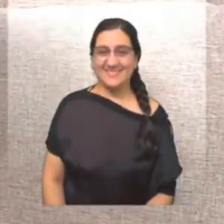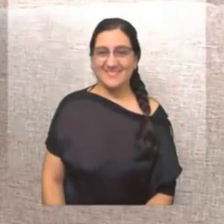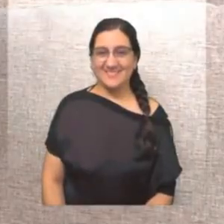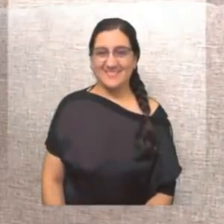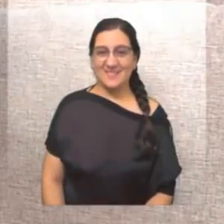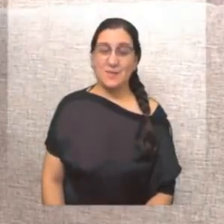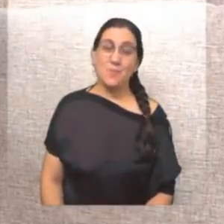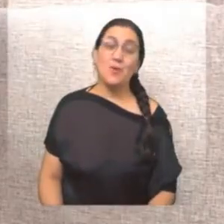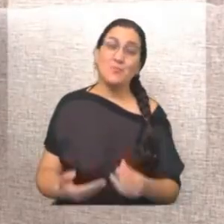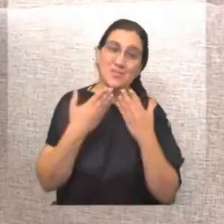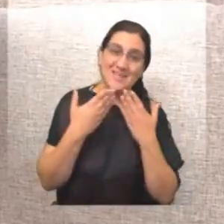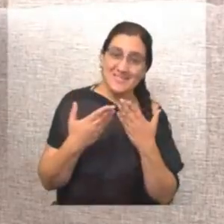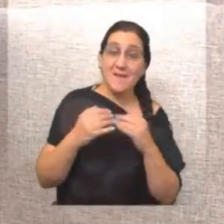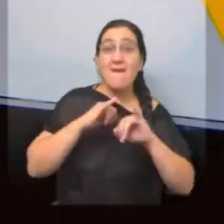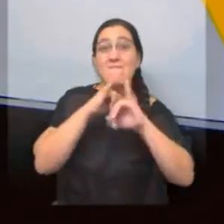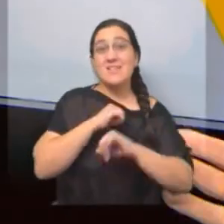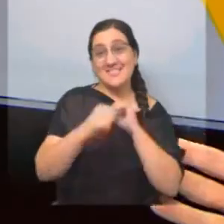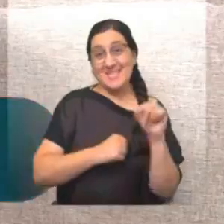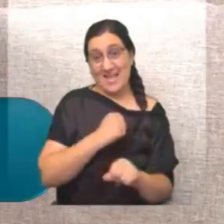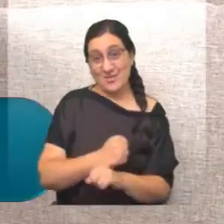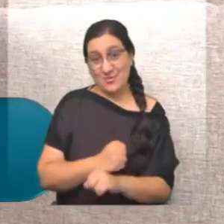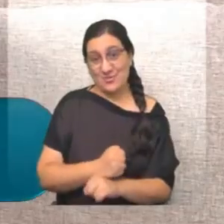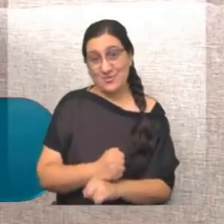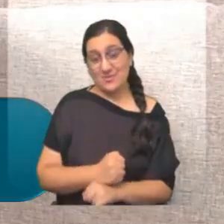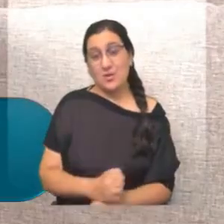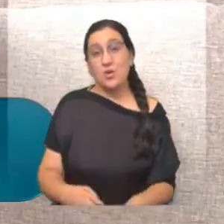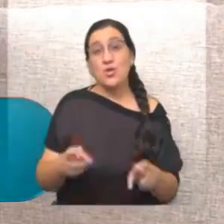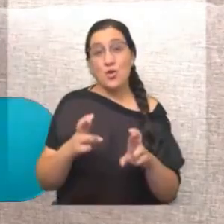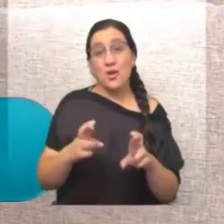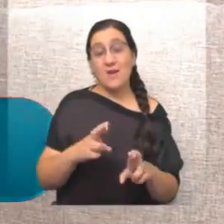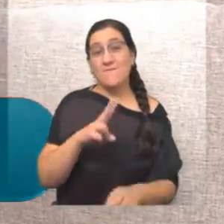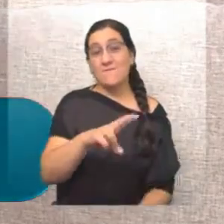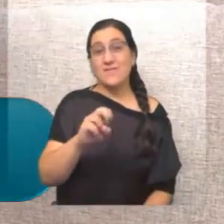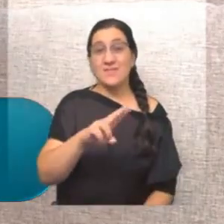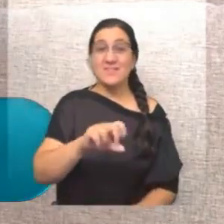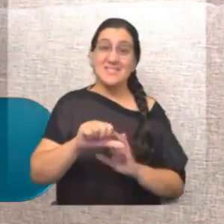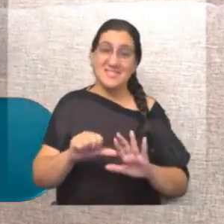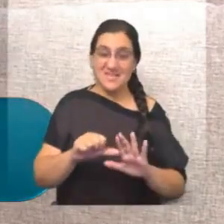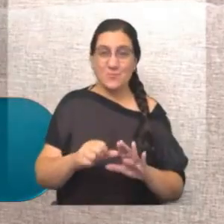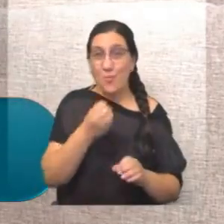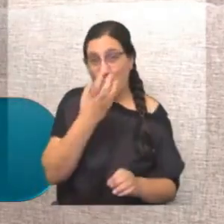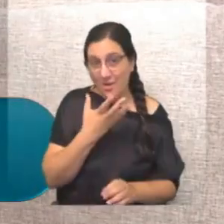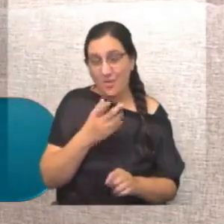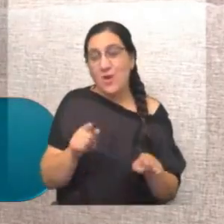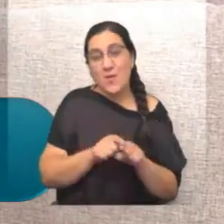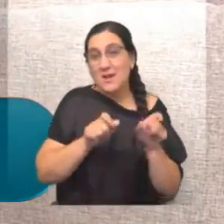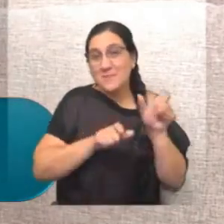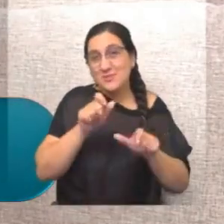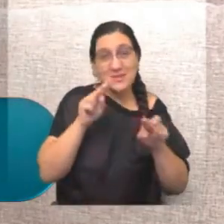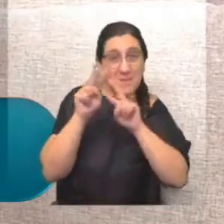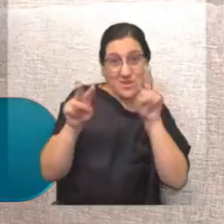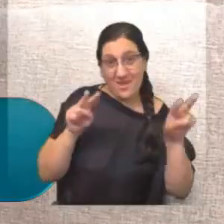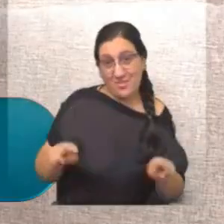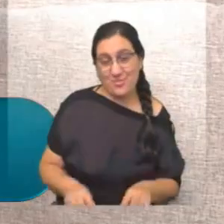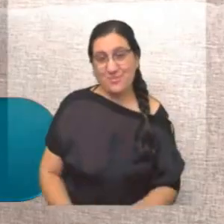Muchas gracias. Feliz año para ustedes y bueno, que tengan un gran año como toda la gente que está mirando. Así que bueno, nada, nos encontramos de vuelta para